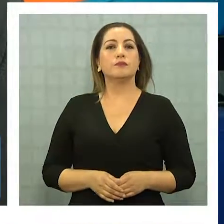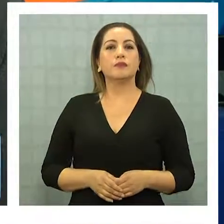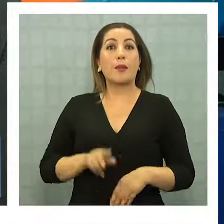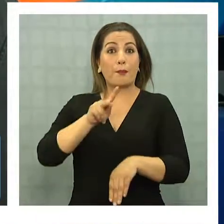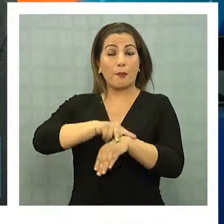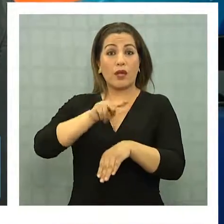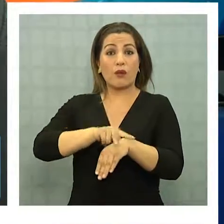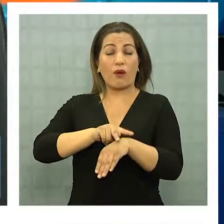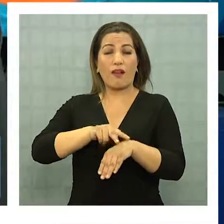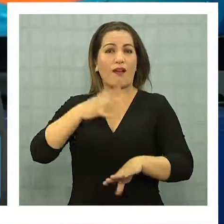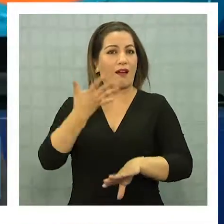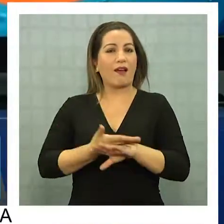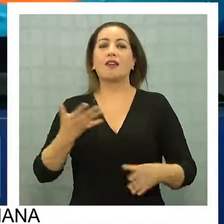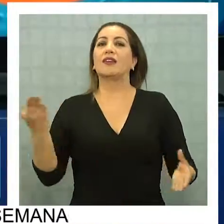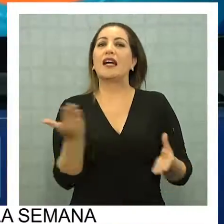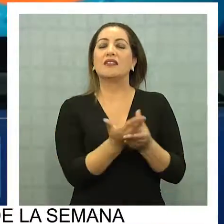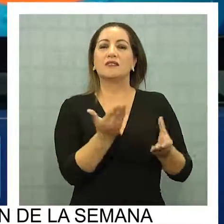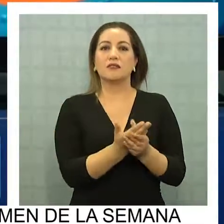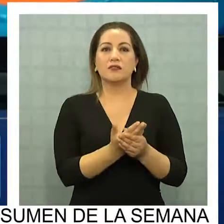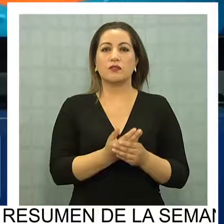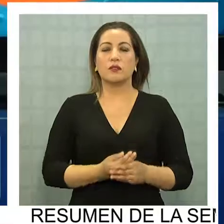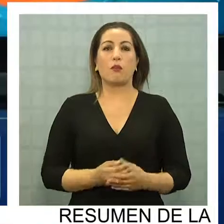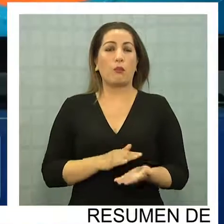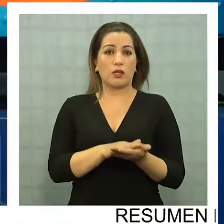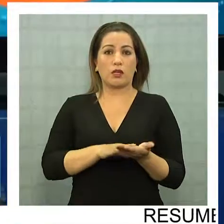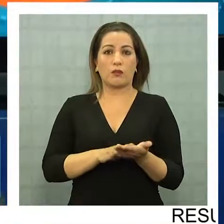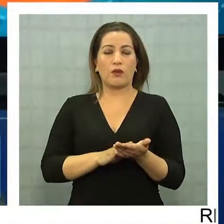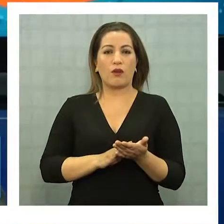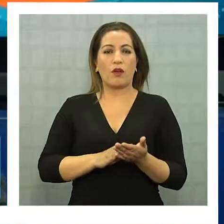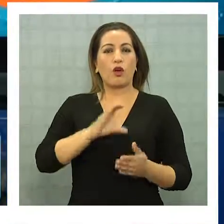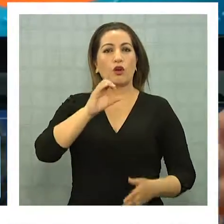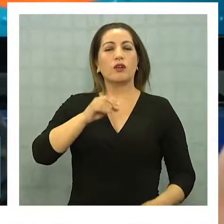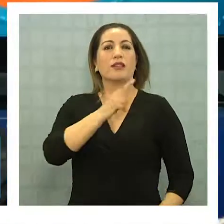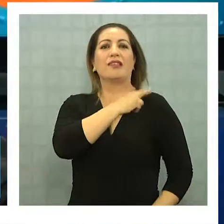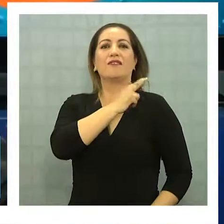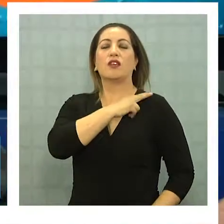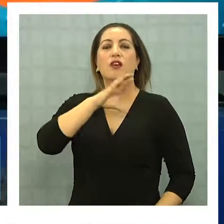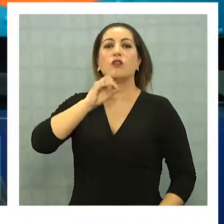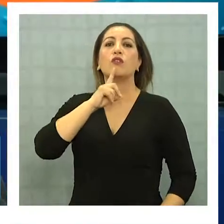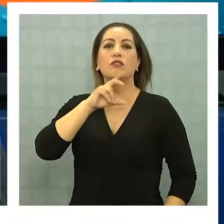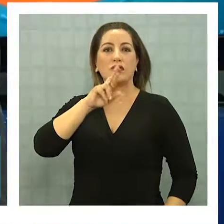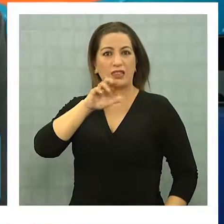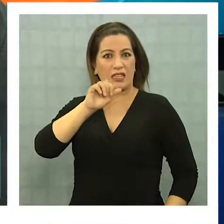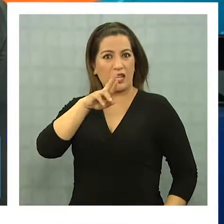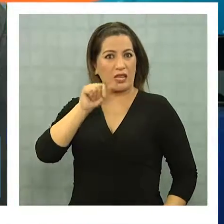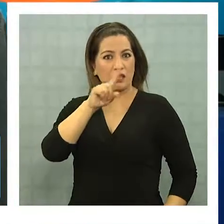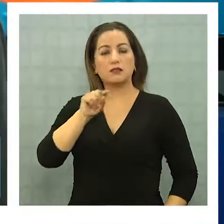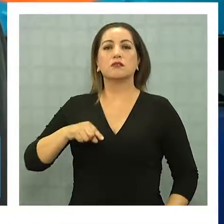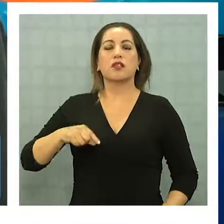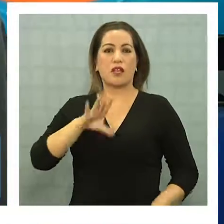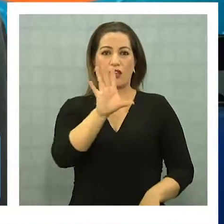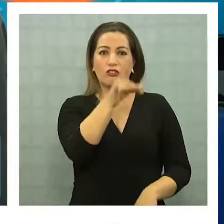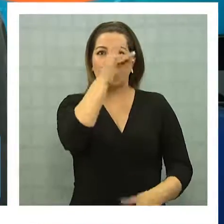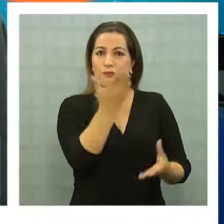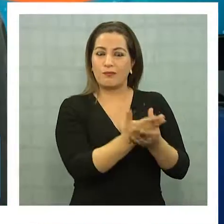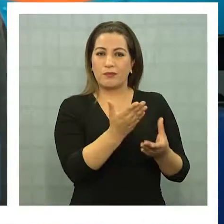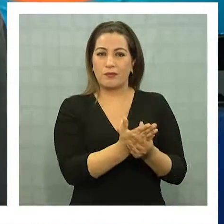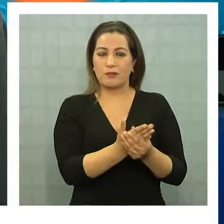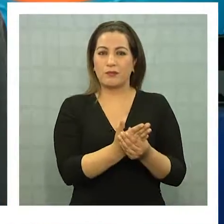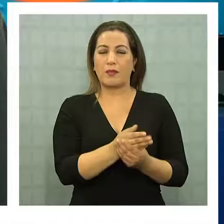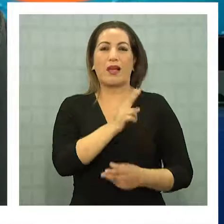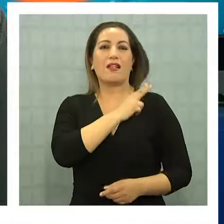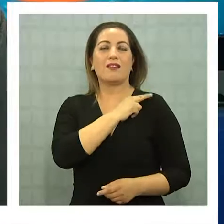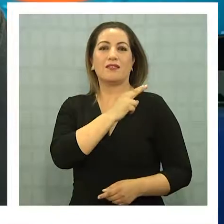ejemplo, se encontraron comunicaciones del general Contreras al jefe de la inteligencia de